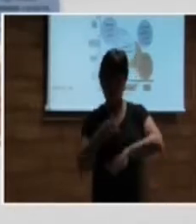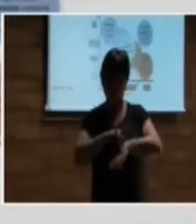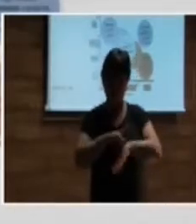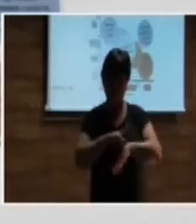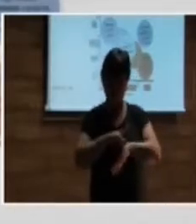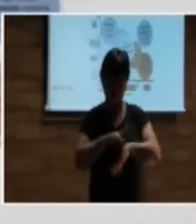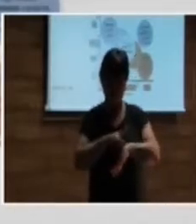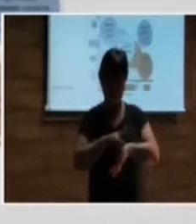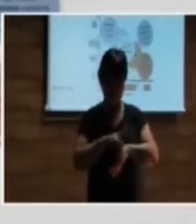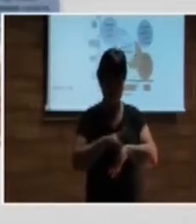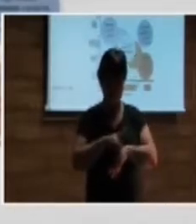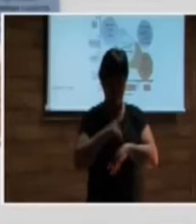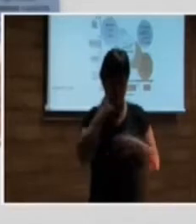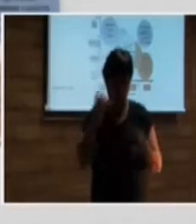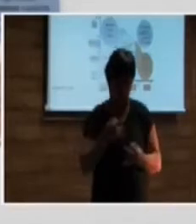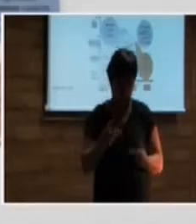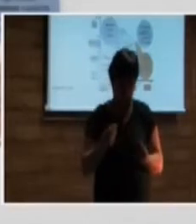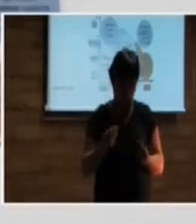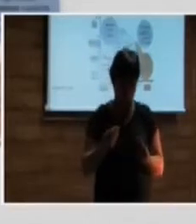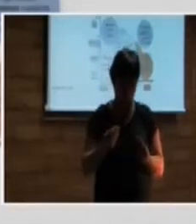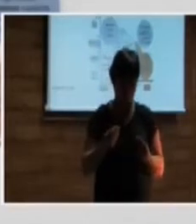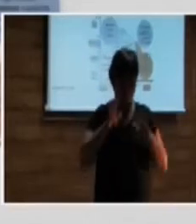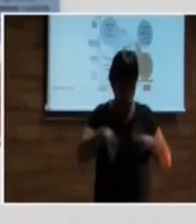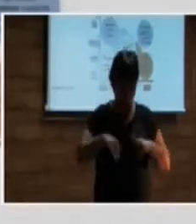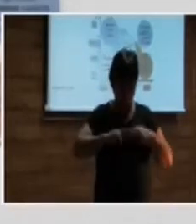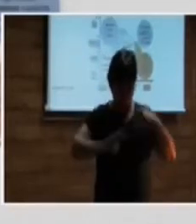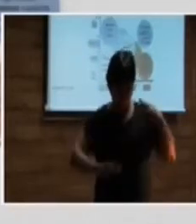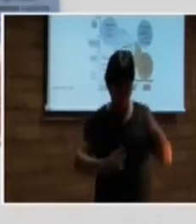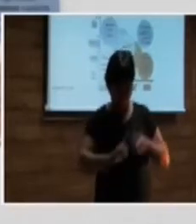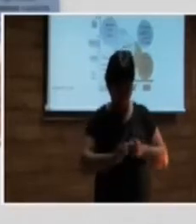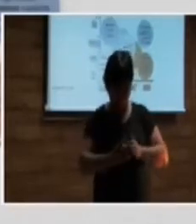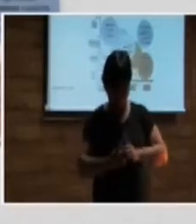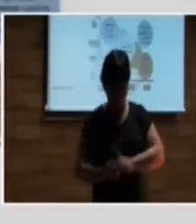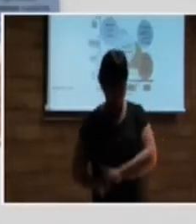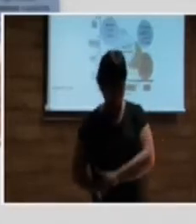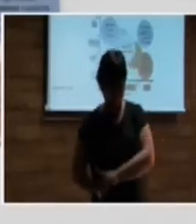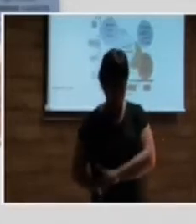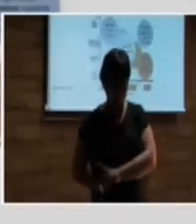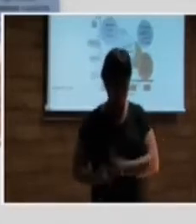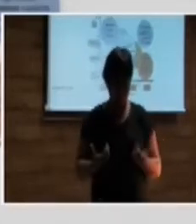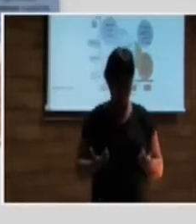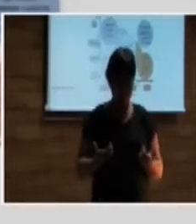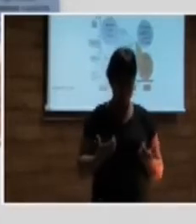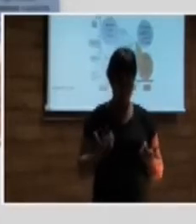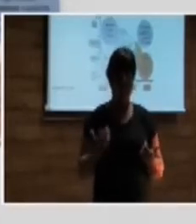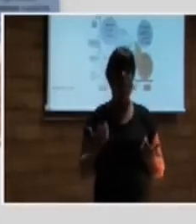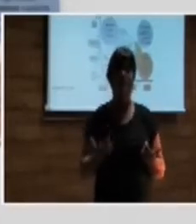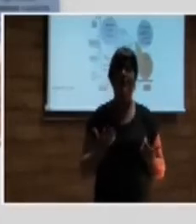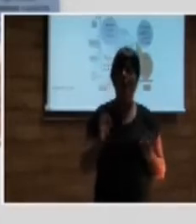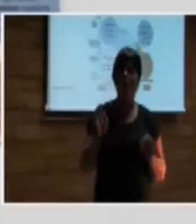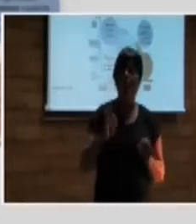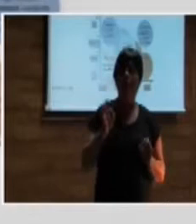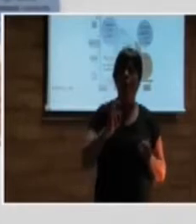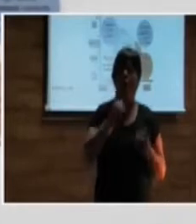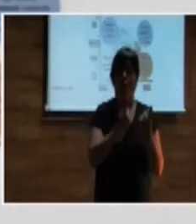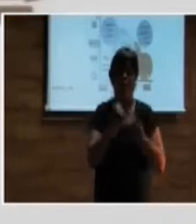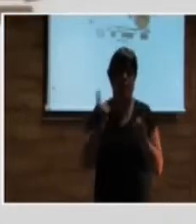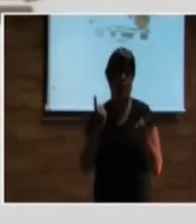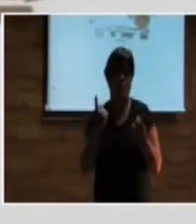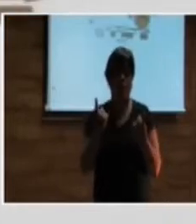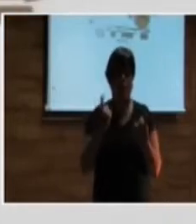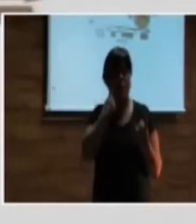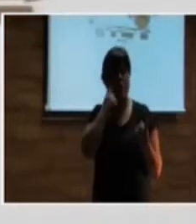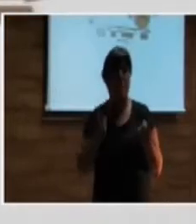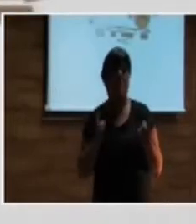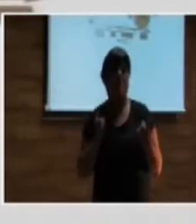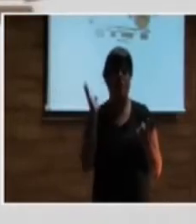alto riesgo. Esto se da solamente en las mutaciones, en el caso de Alzheimer, o genes muy comunes que no son patológicos. El problema de